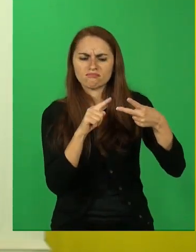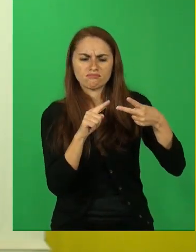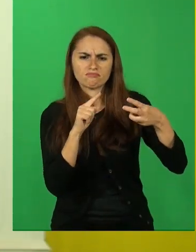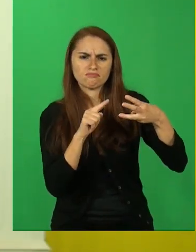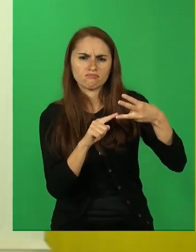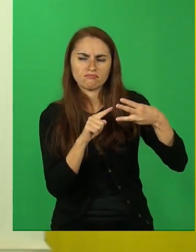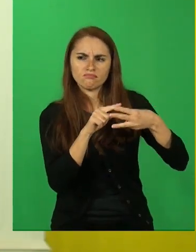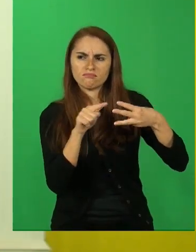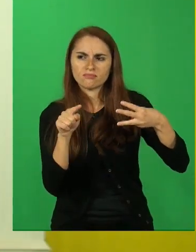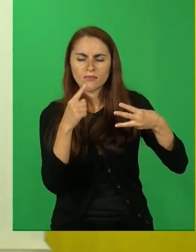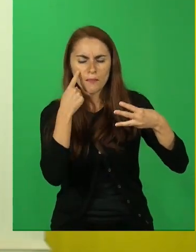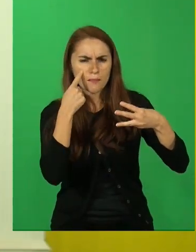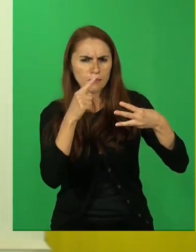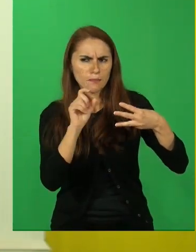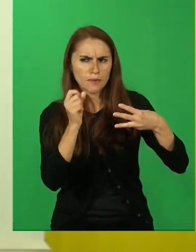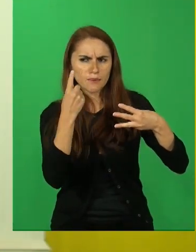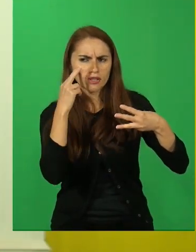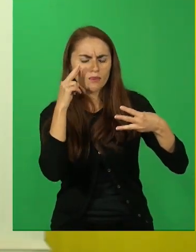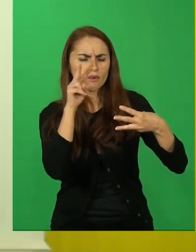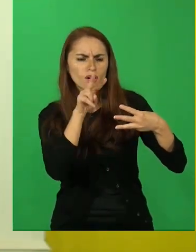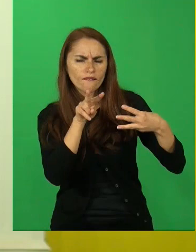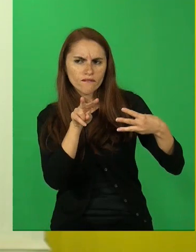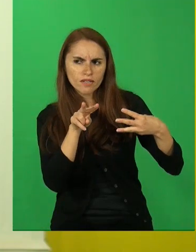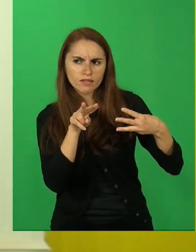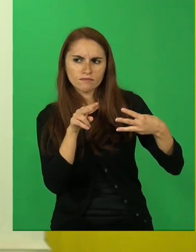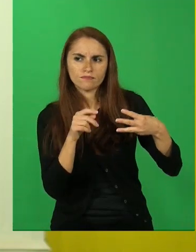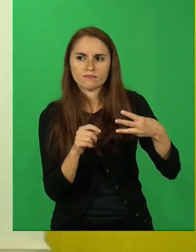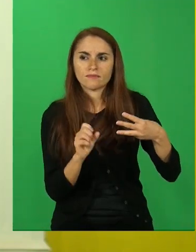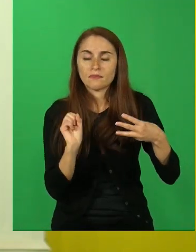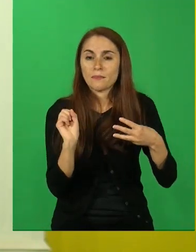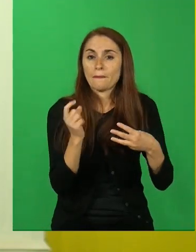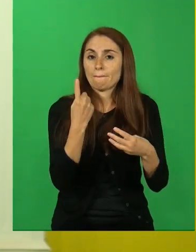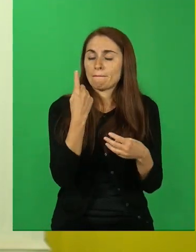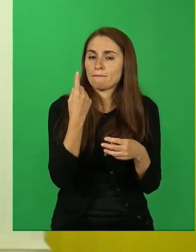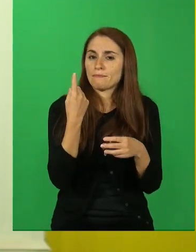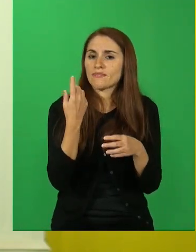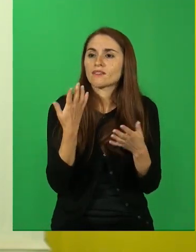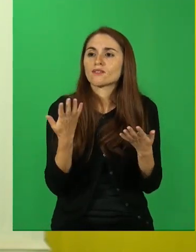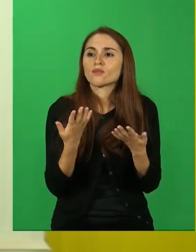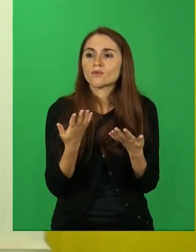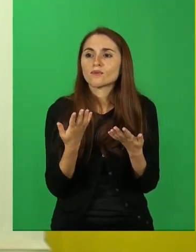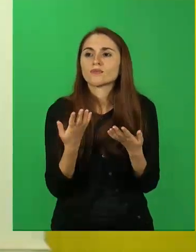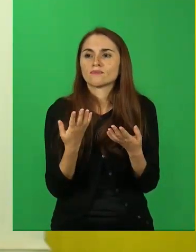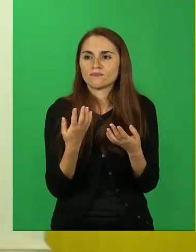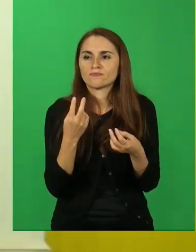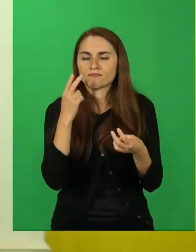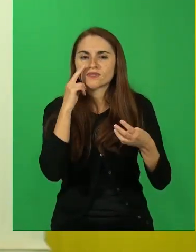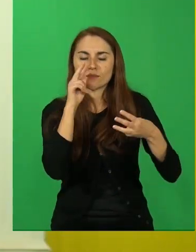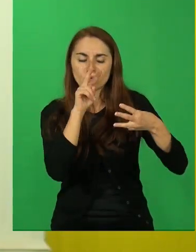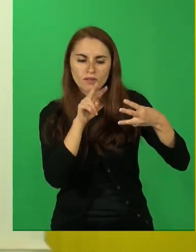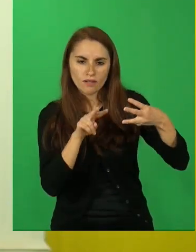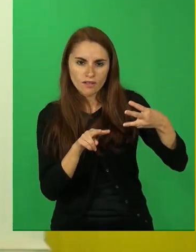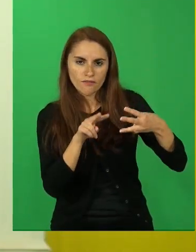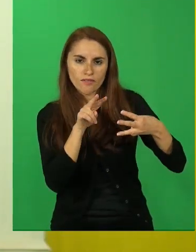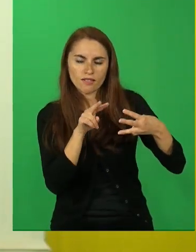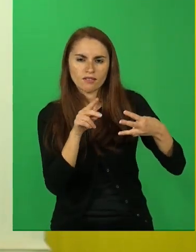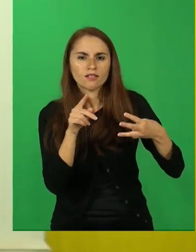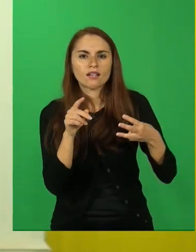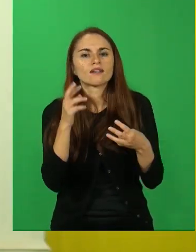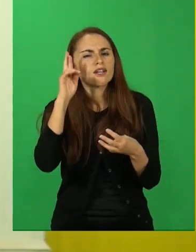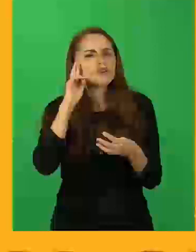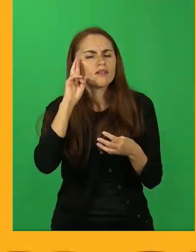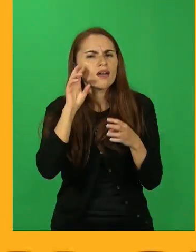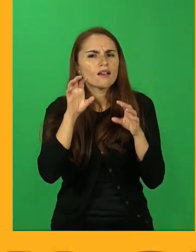o responder esta pregunta, tú tienes que, primero que todo, justamente aplicar el concepto de